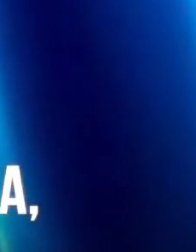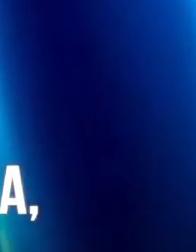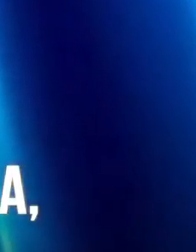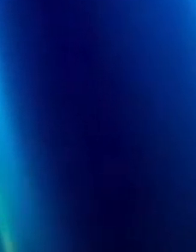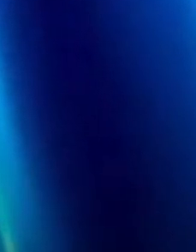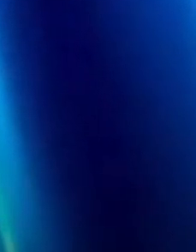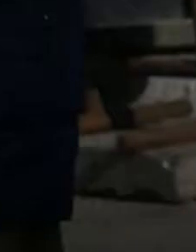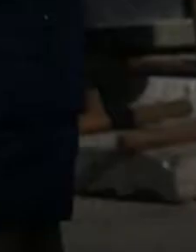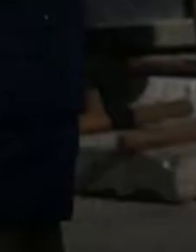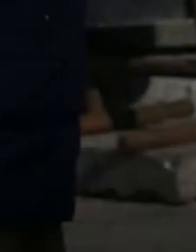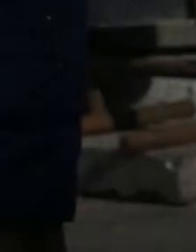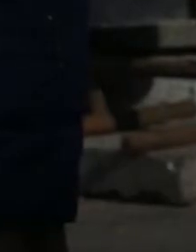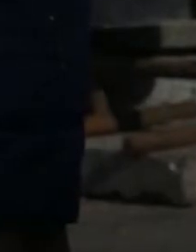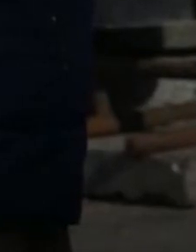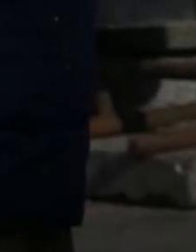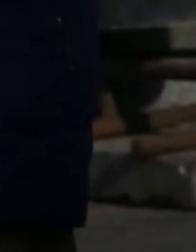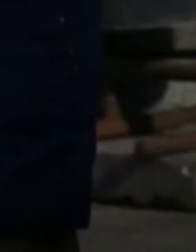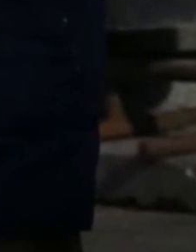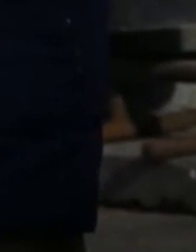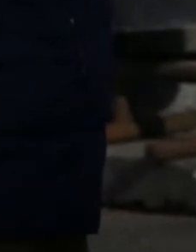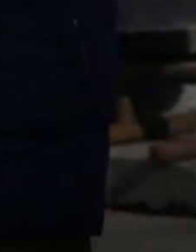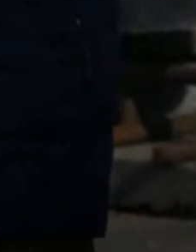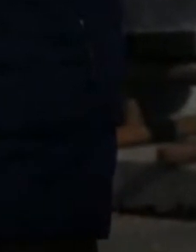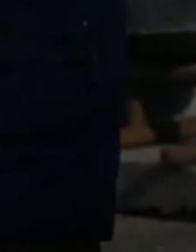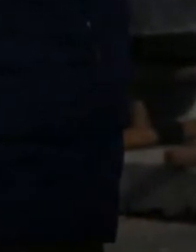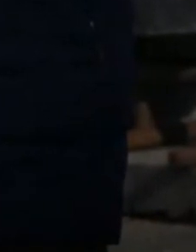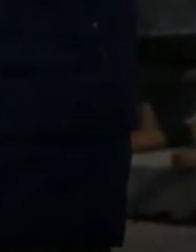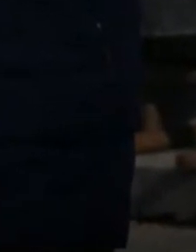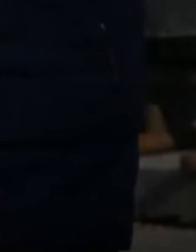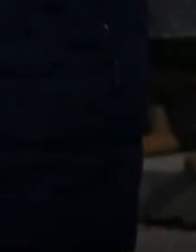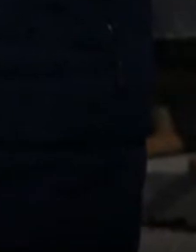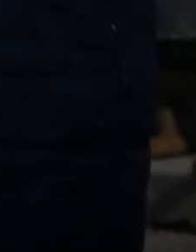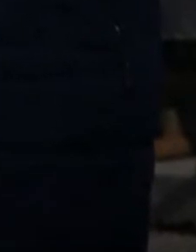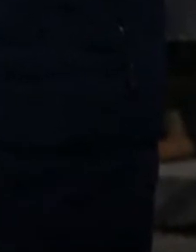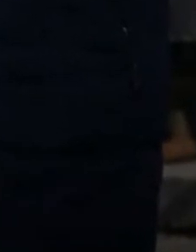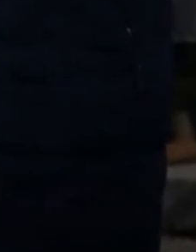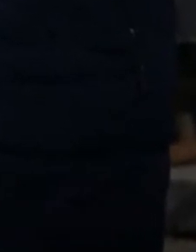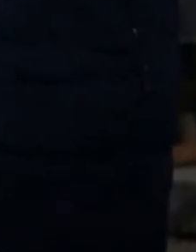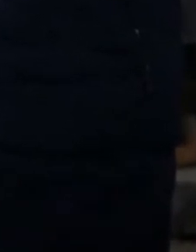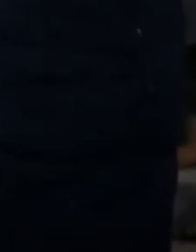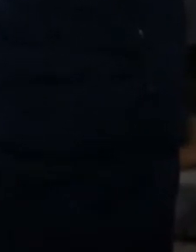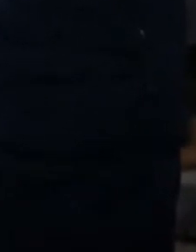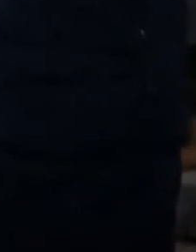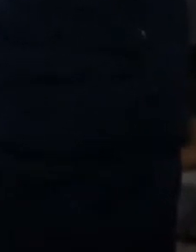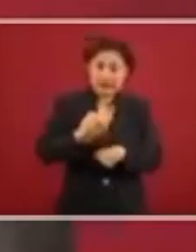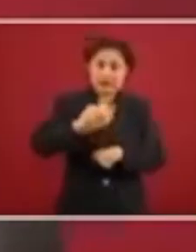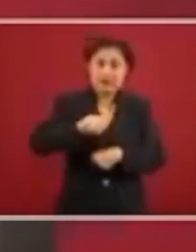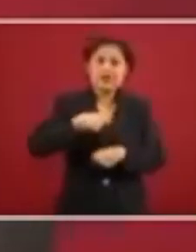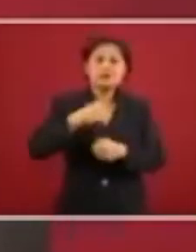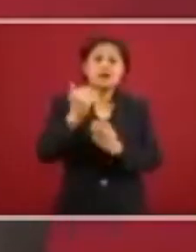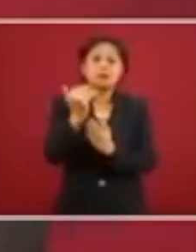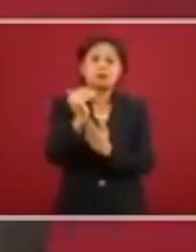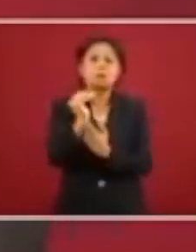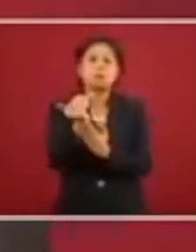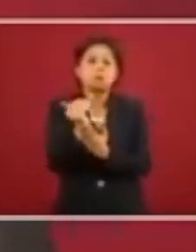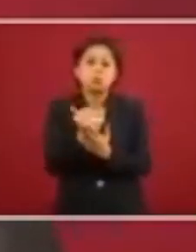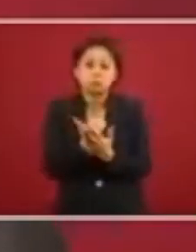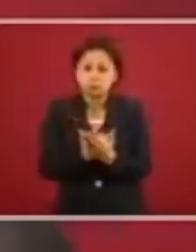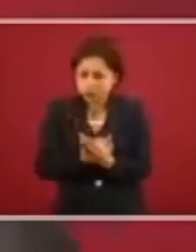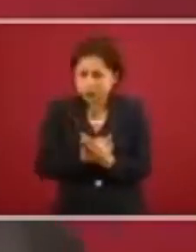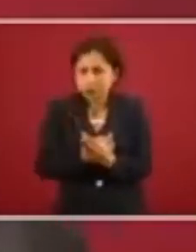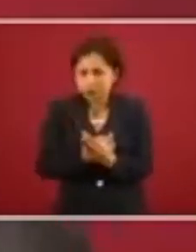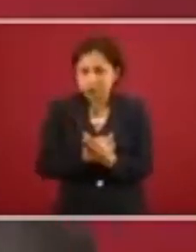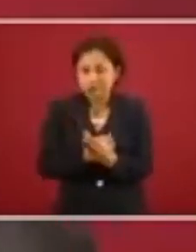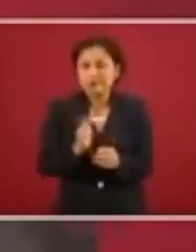anemia falciforme, cáncer, enfermedad renal con diálisis, obesidad o un trastorno autoinmune. Las personas con